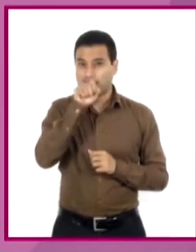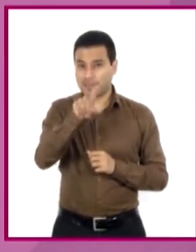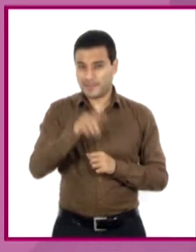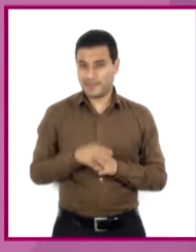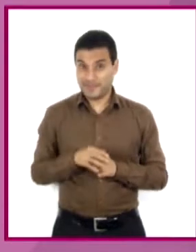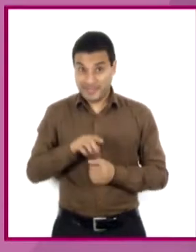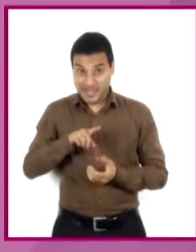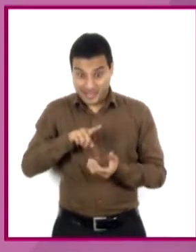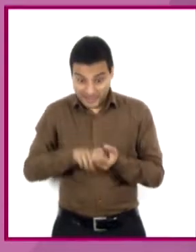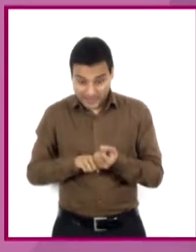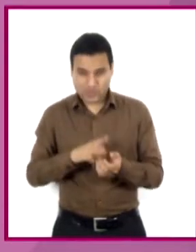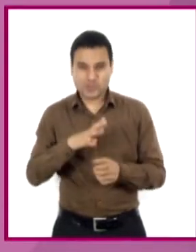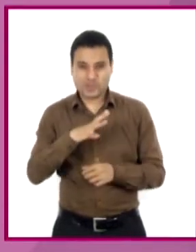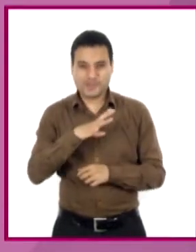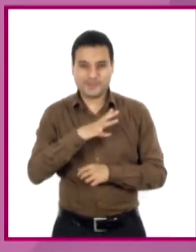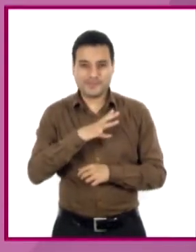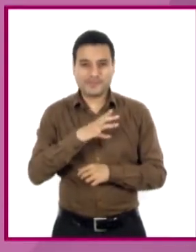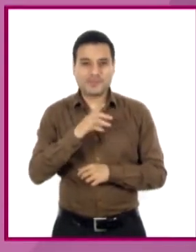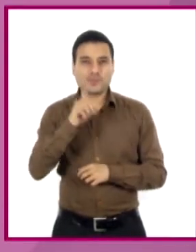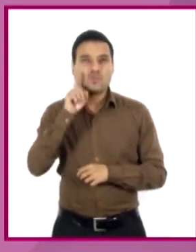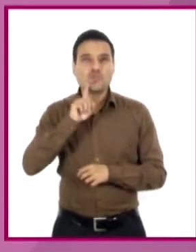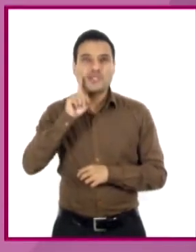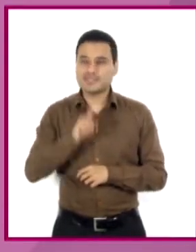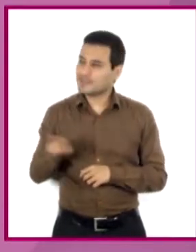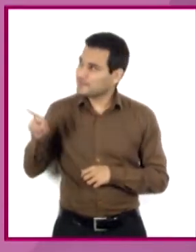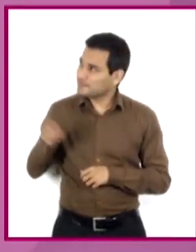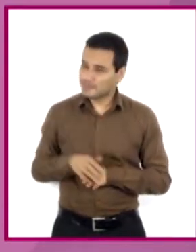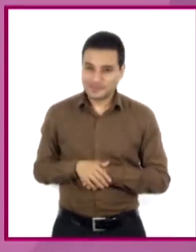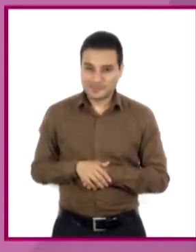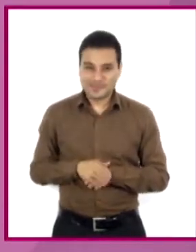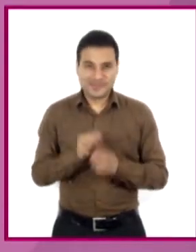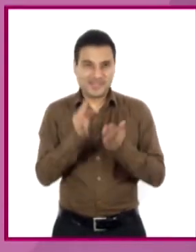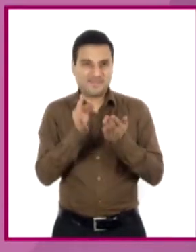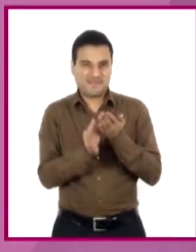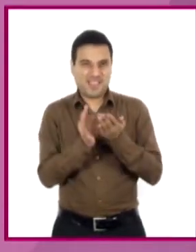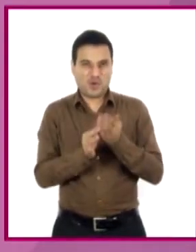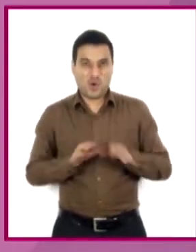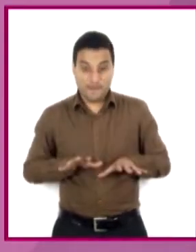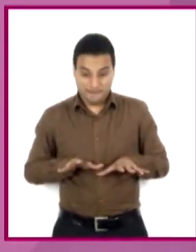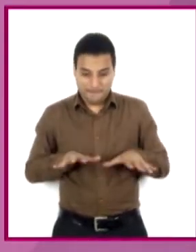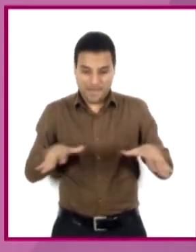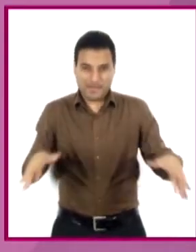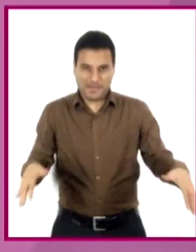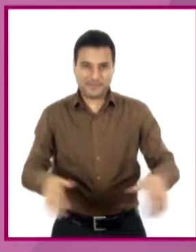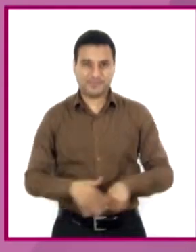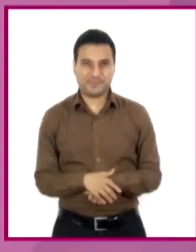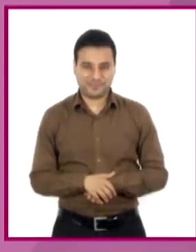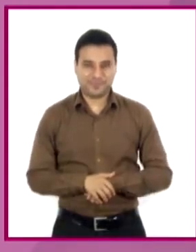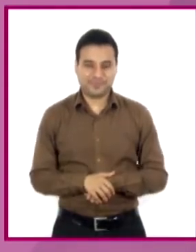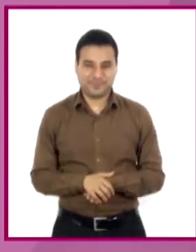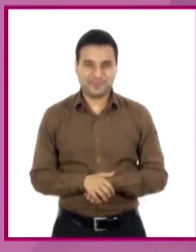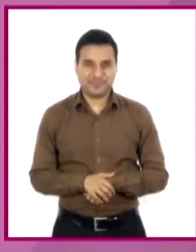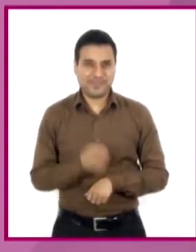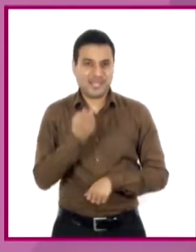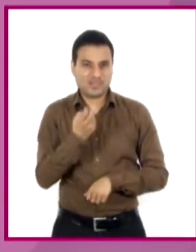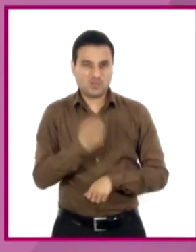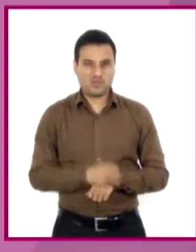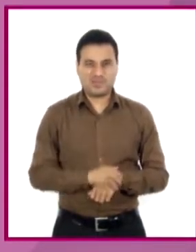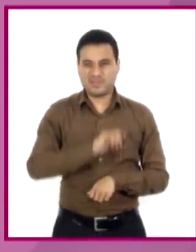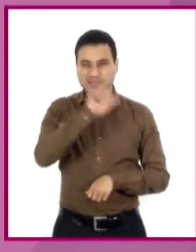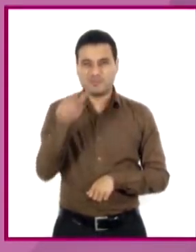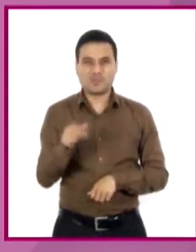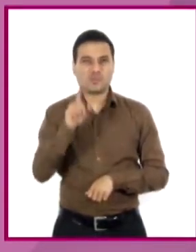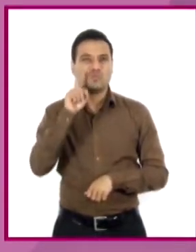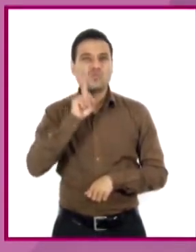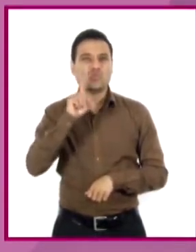se colocaban un miriñaque compuesto por aros de hierro que daban al vestido un aspecto circular. Esto provocaba que las